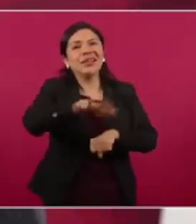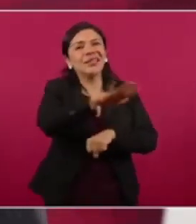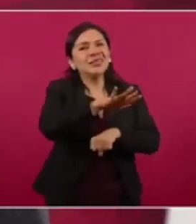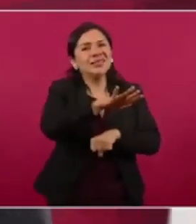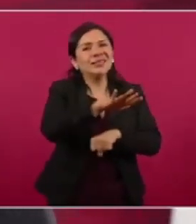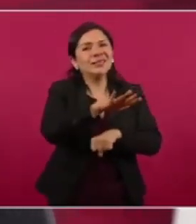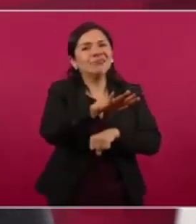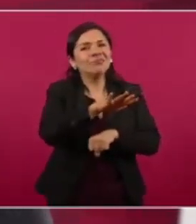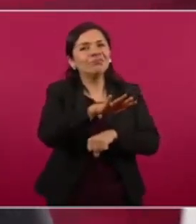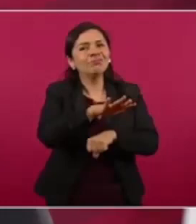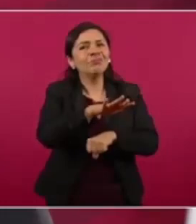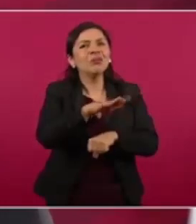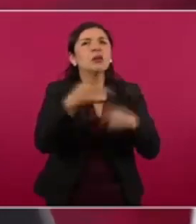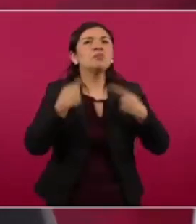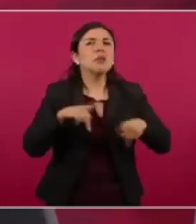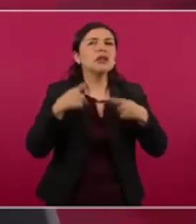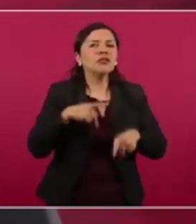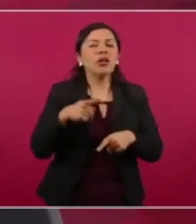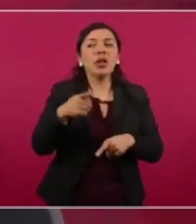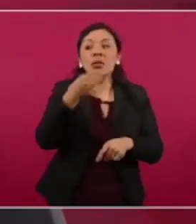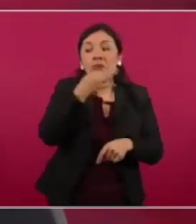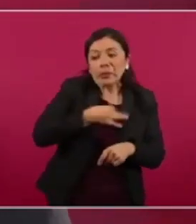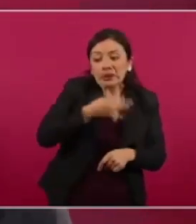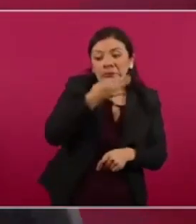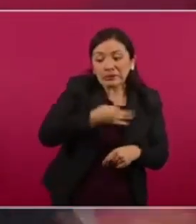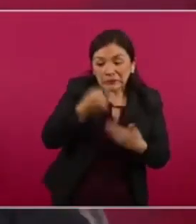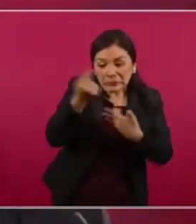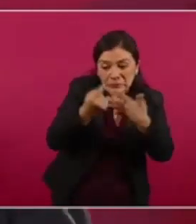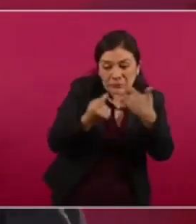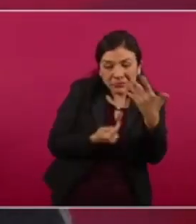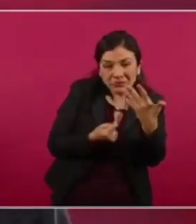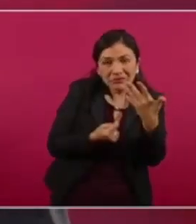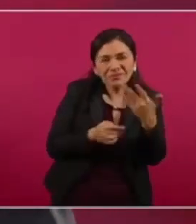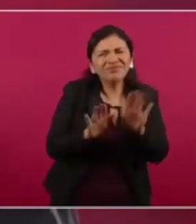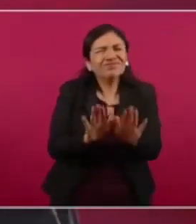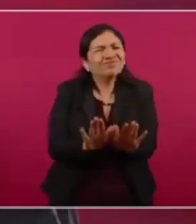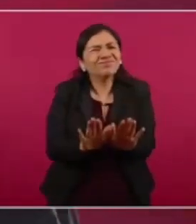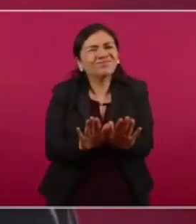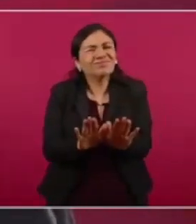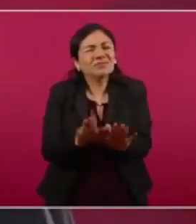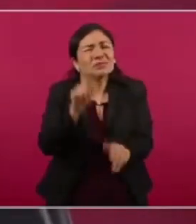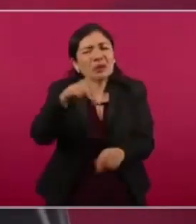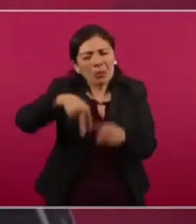a sus informantes, porque se están quedando sin nada.